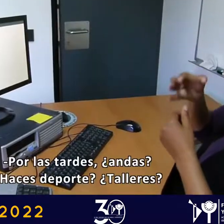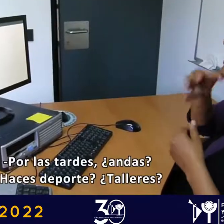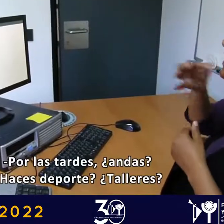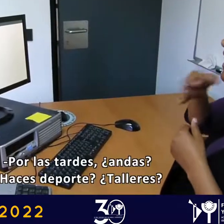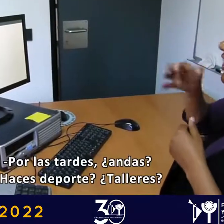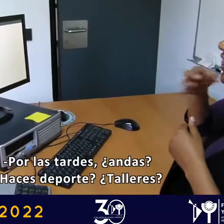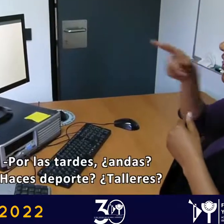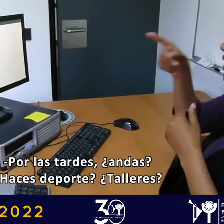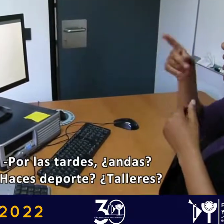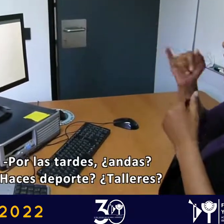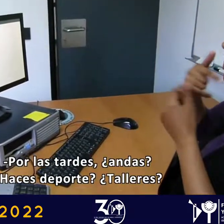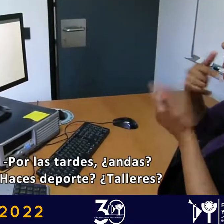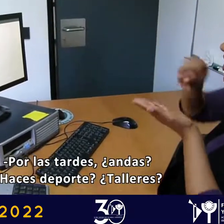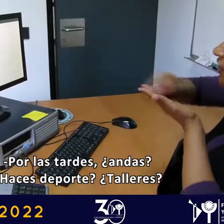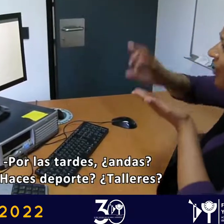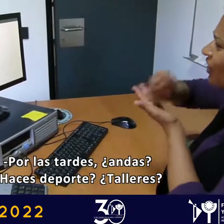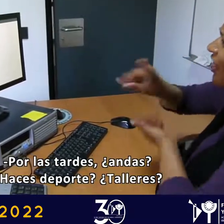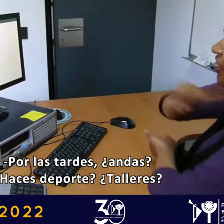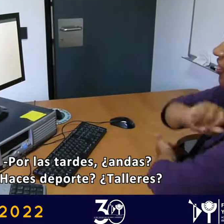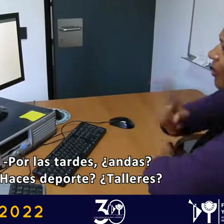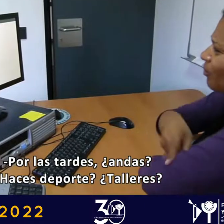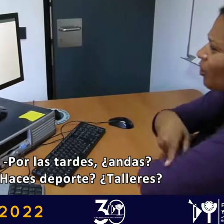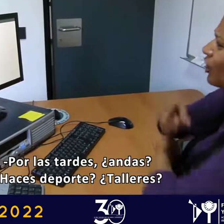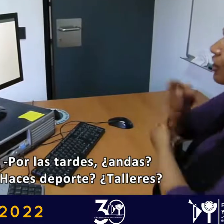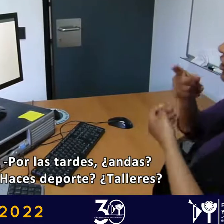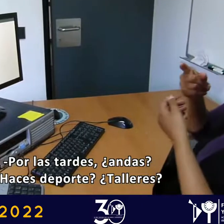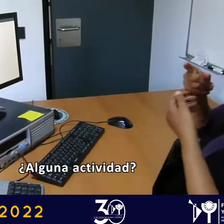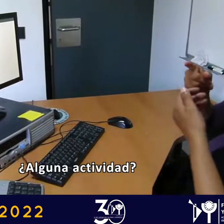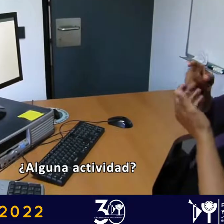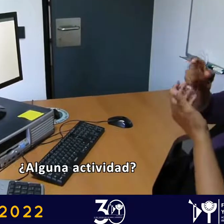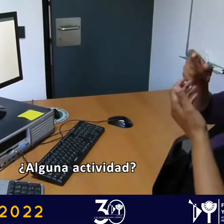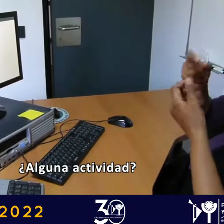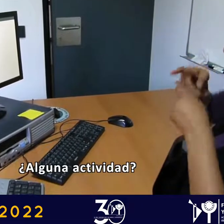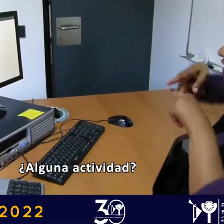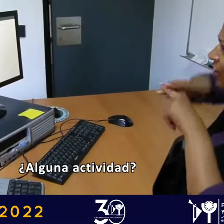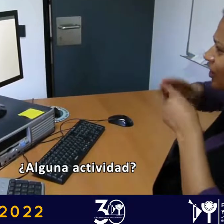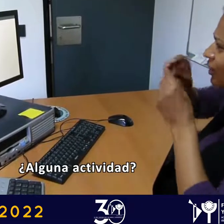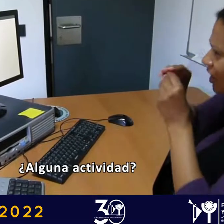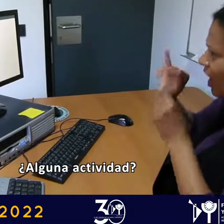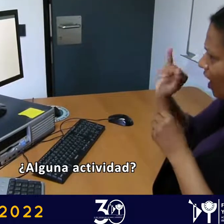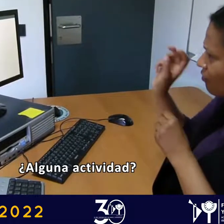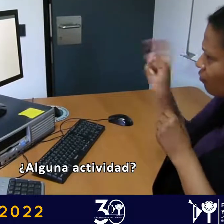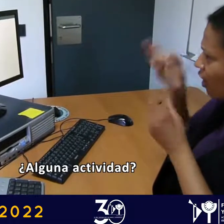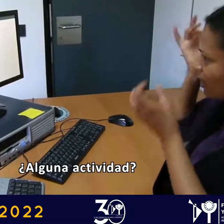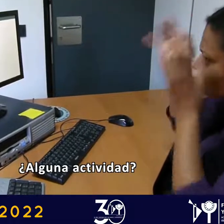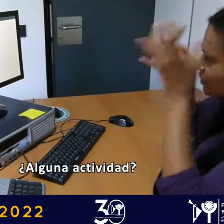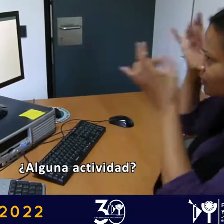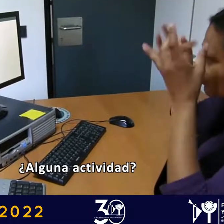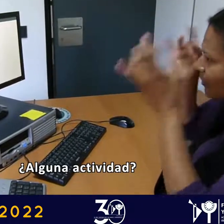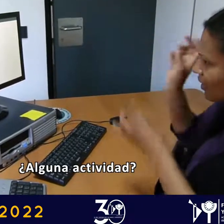mejor por las tardes andas haces deporte talleres alguna